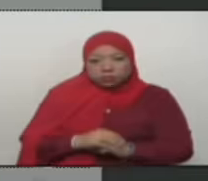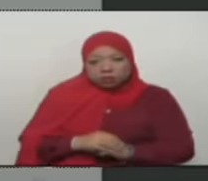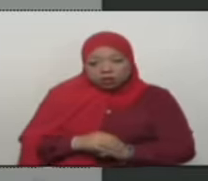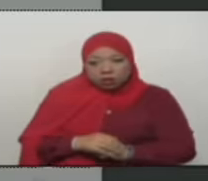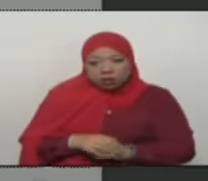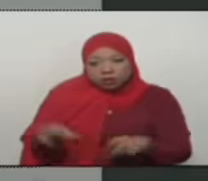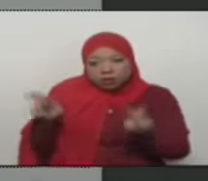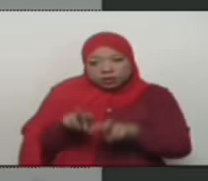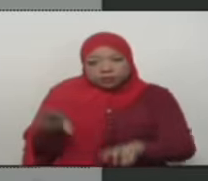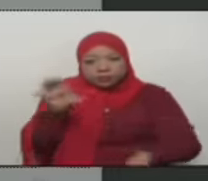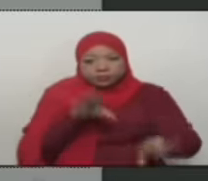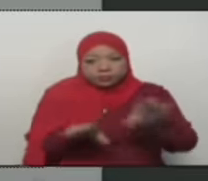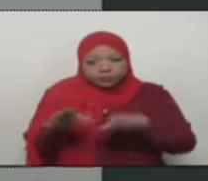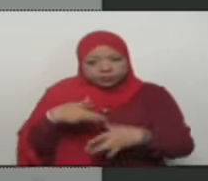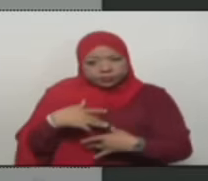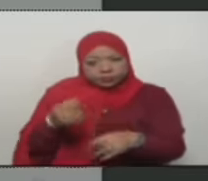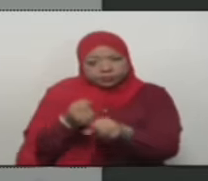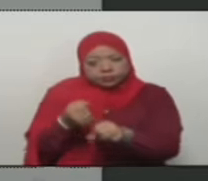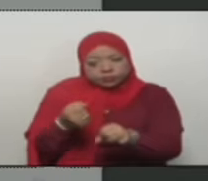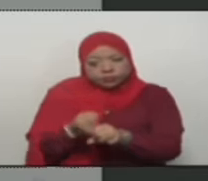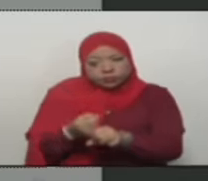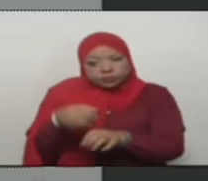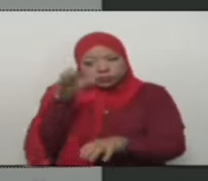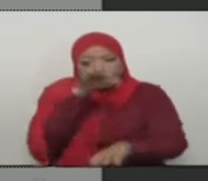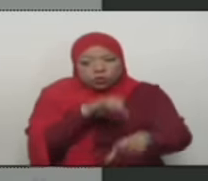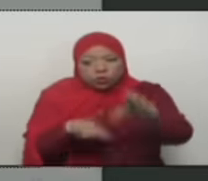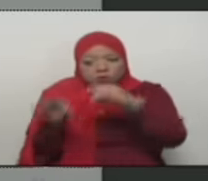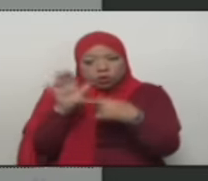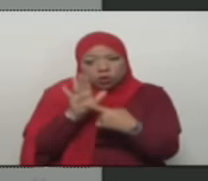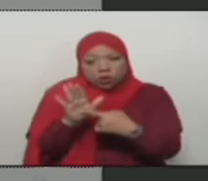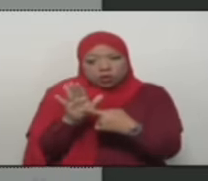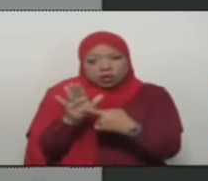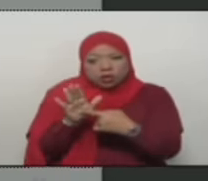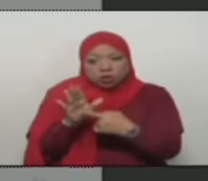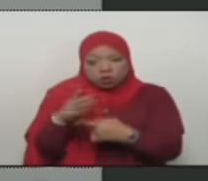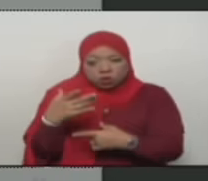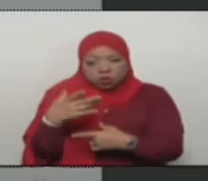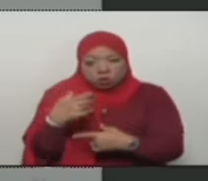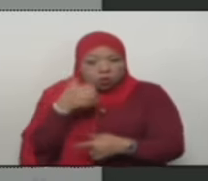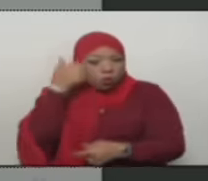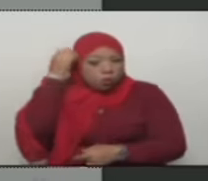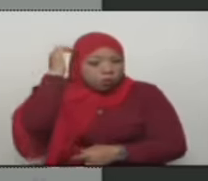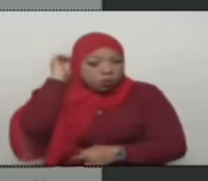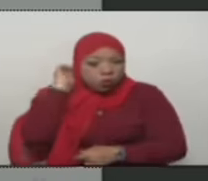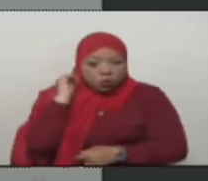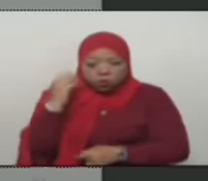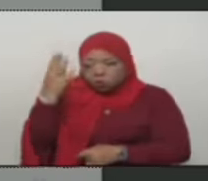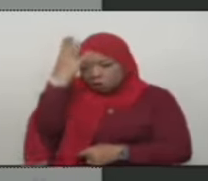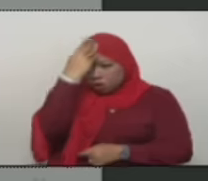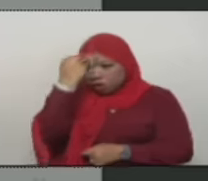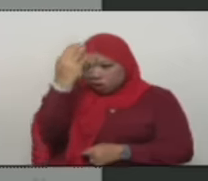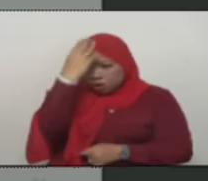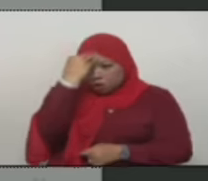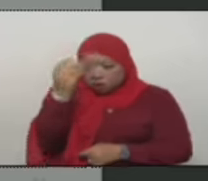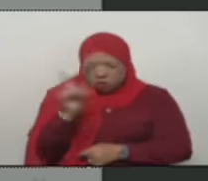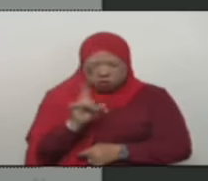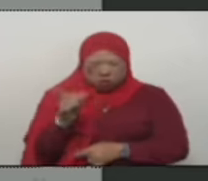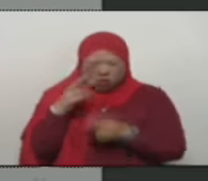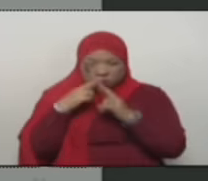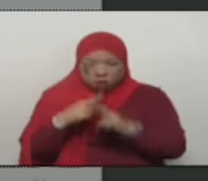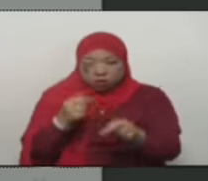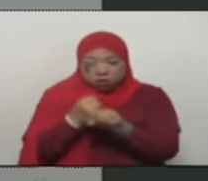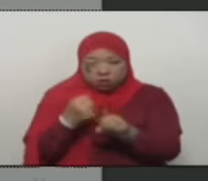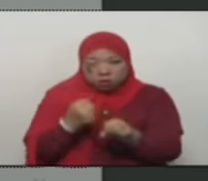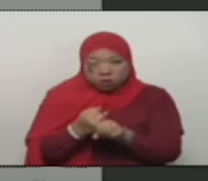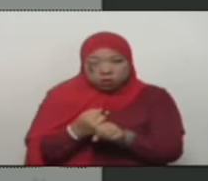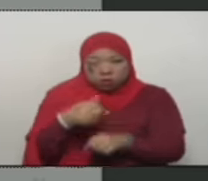la ciencia, que es más interesante. Dice, la ciencia demostró, porque ellos dicen, nosotros no creemos en María Corina, ni en Edmundo, ni en la página Resultados por Venezuela. Creemos